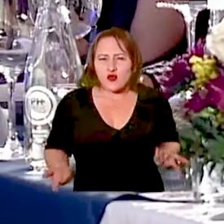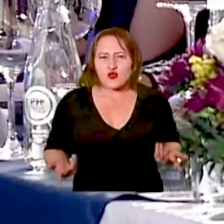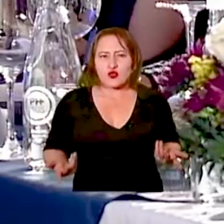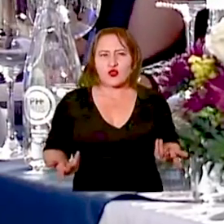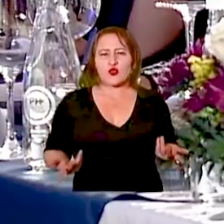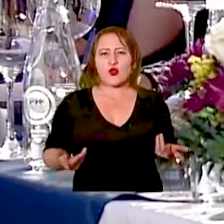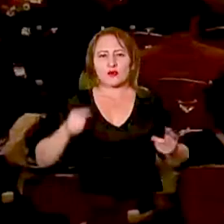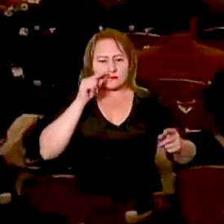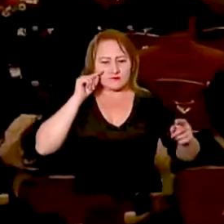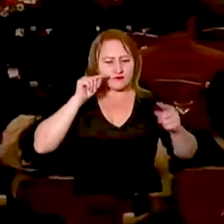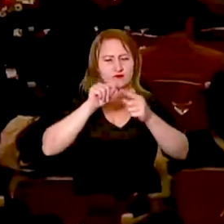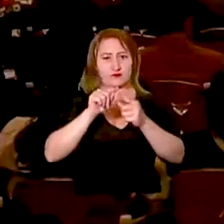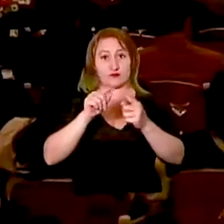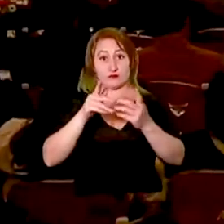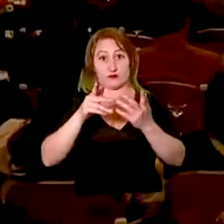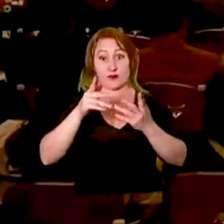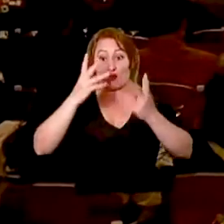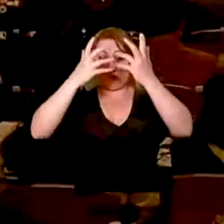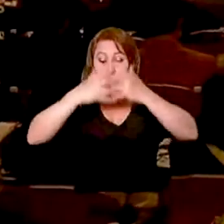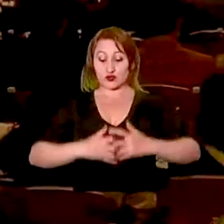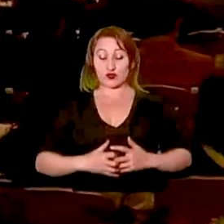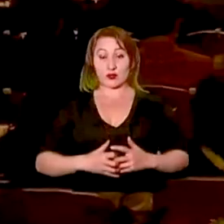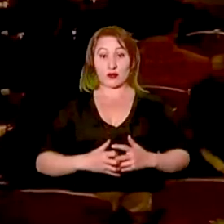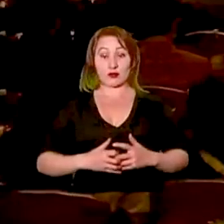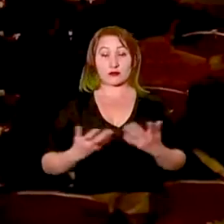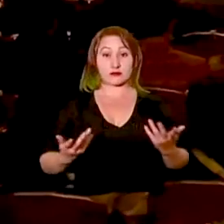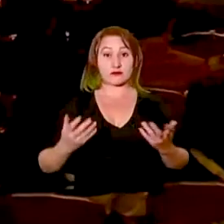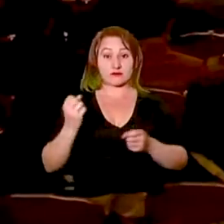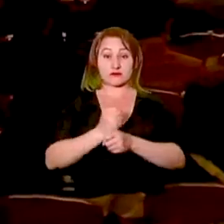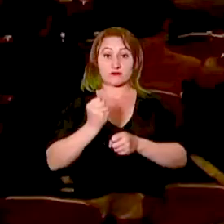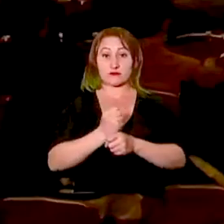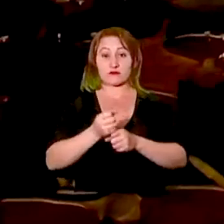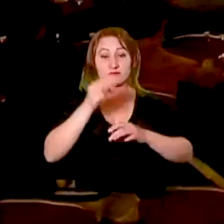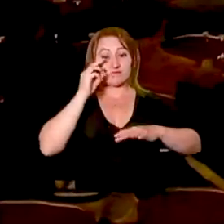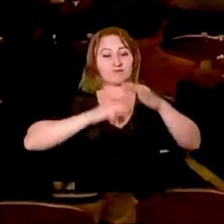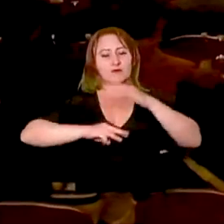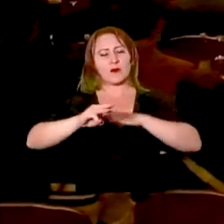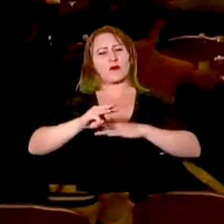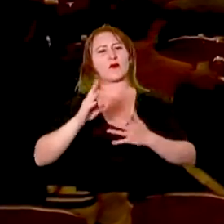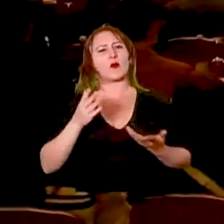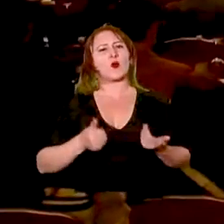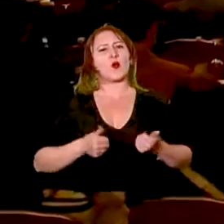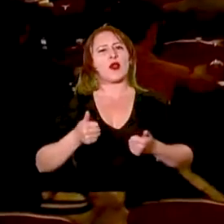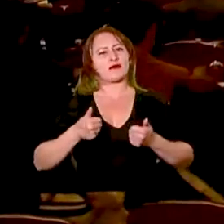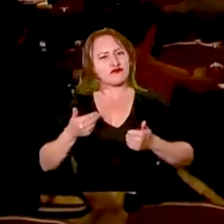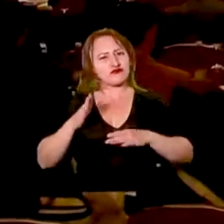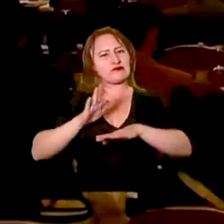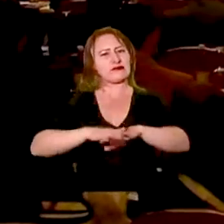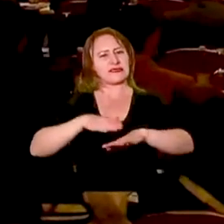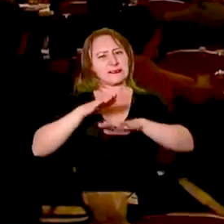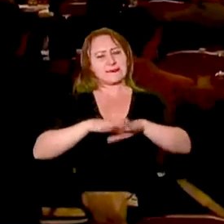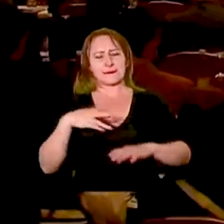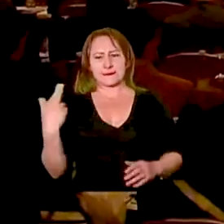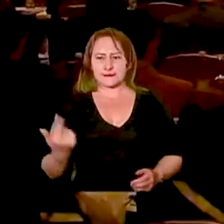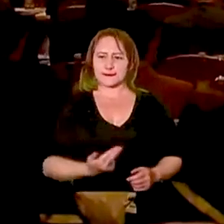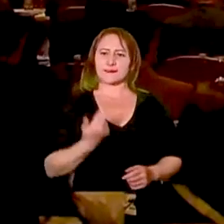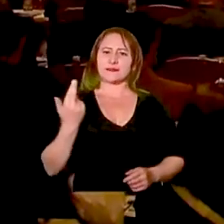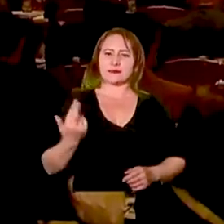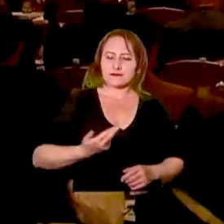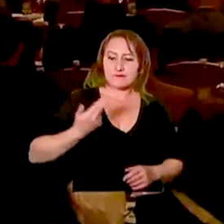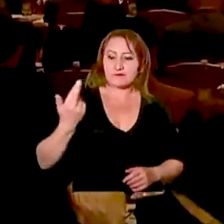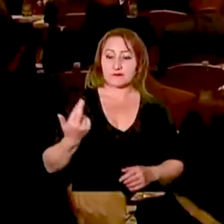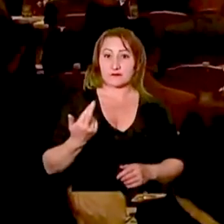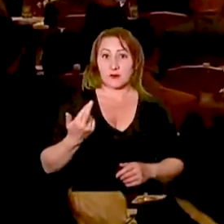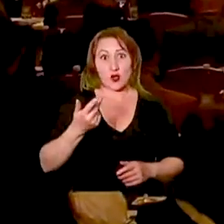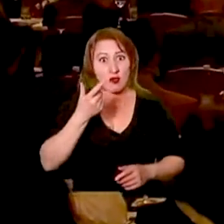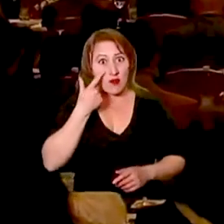de que nuestros funcionarios que trabajan en esa misionalidad, se les ha dicho y se les repite reiteradamente,